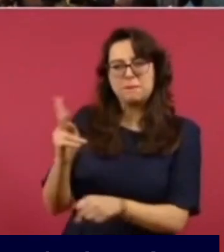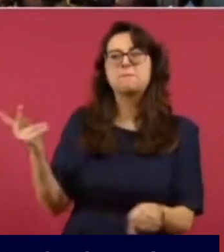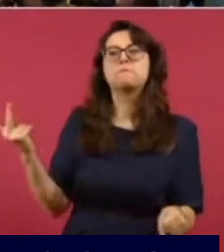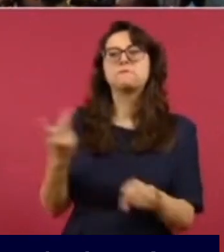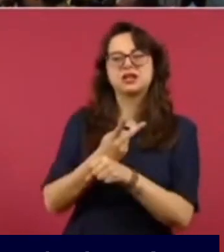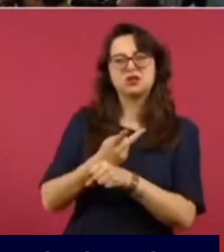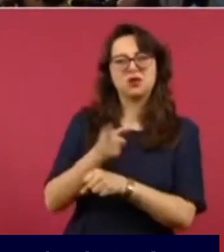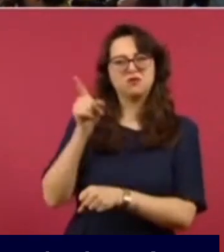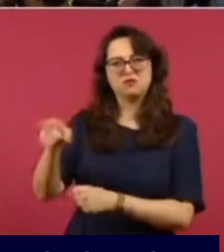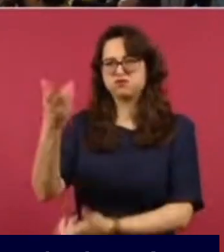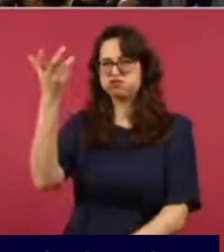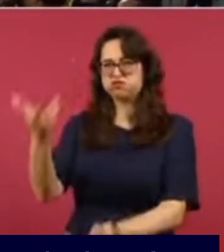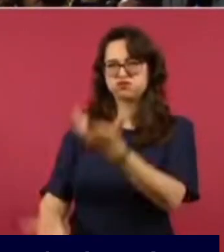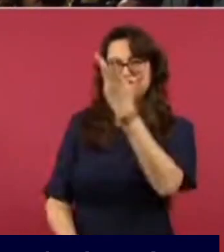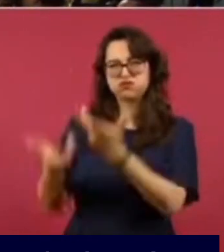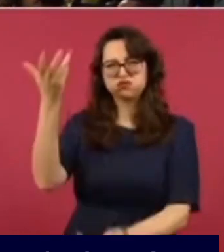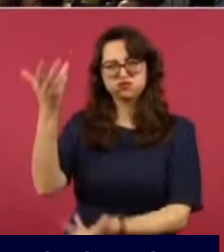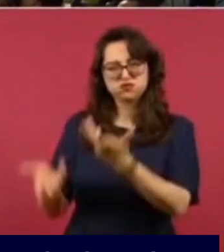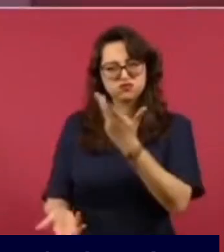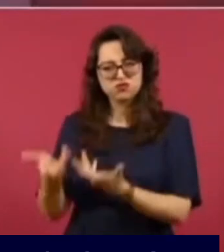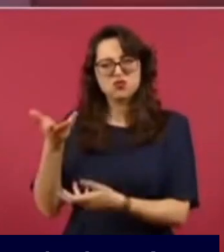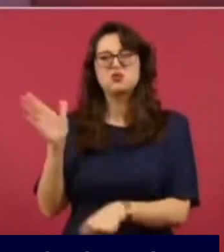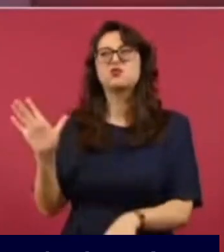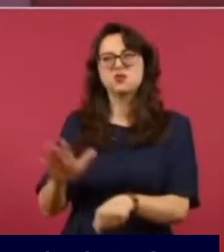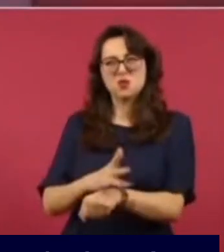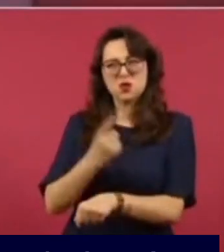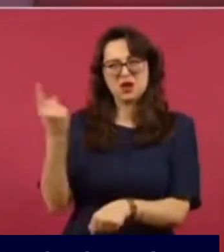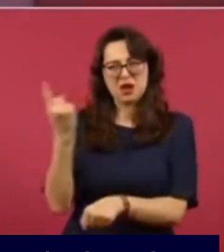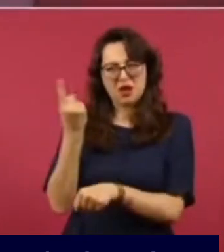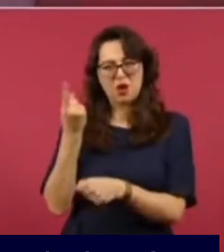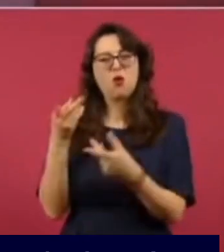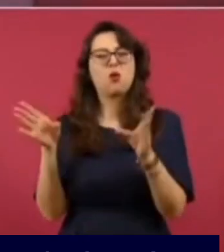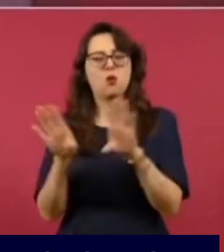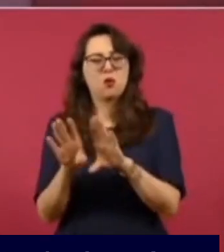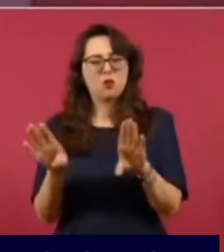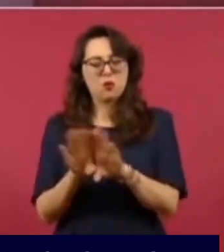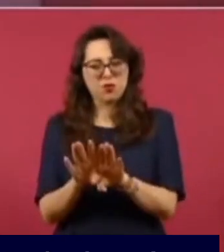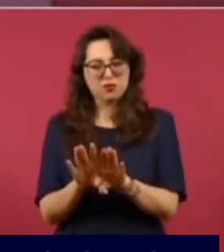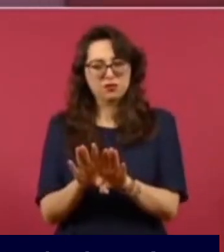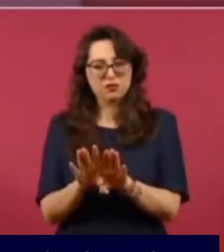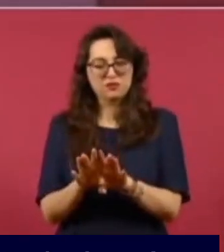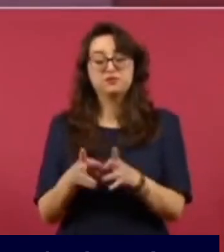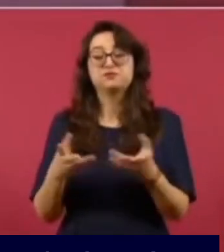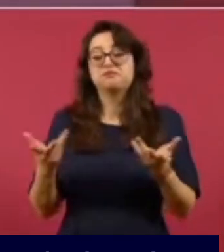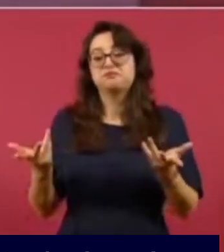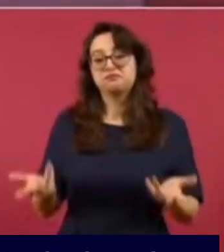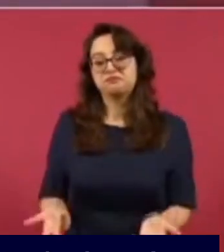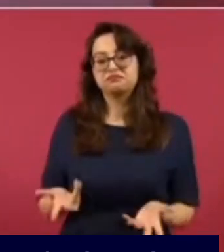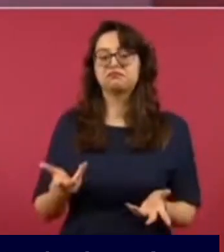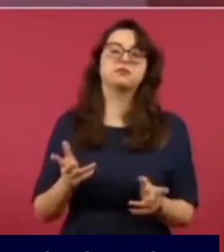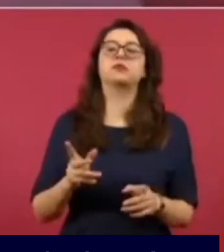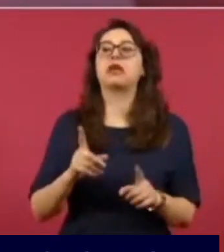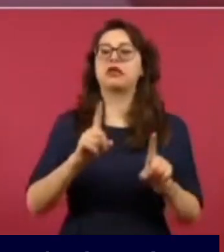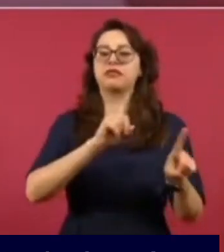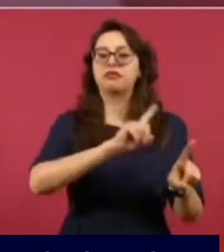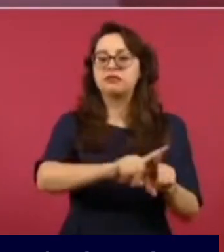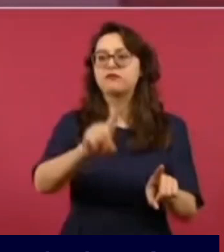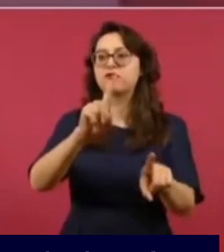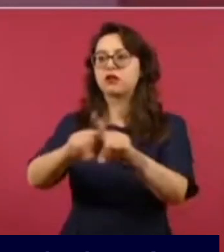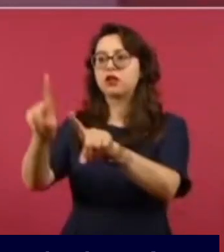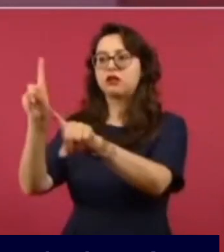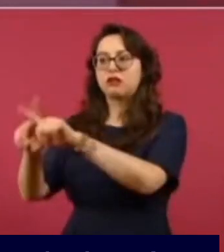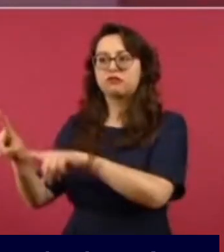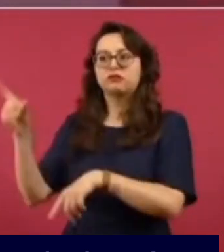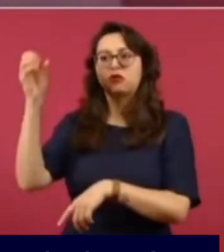conocer lo que realmente sucedió. Hay versiones, tenemos ya